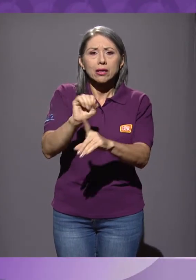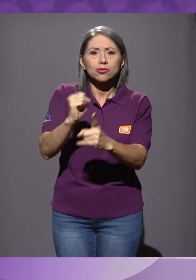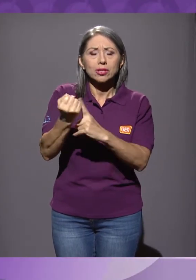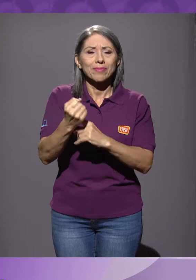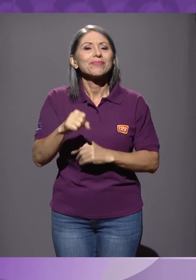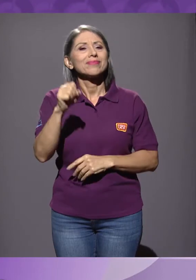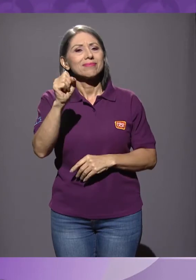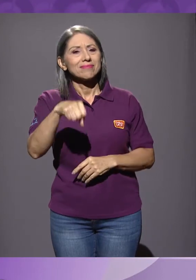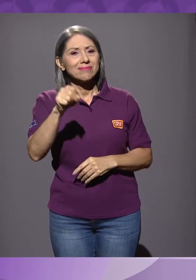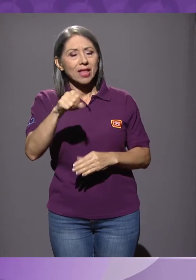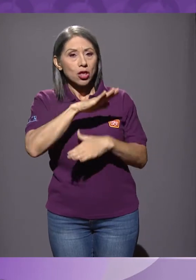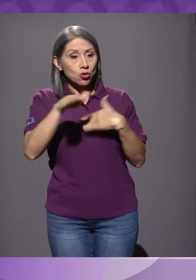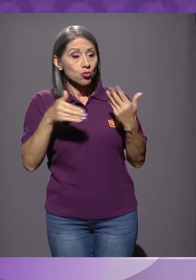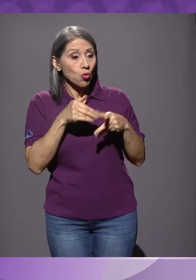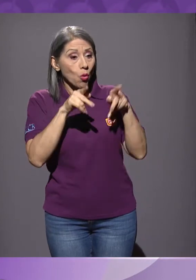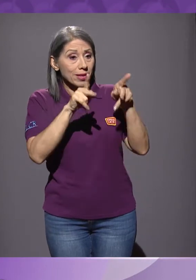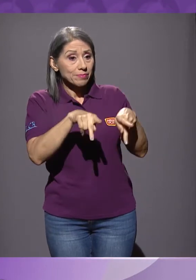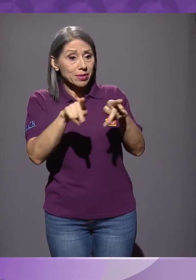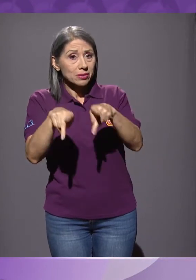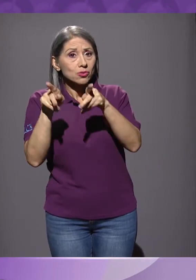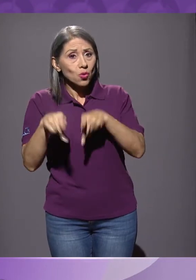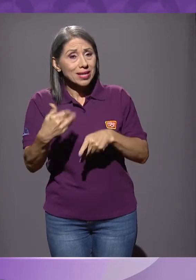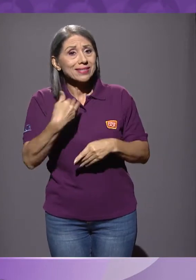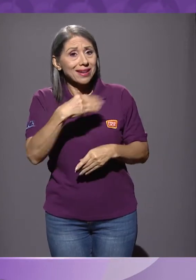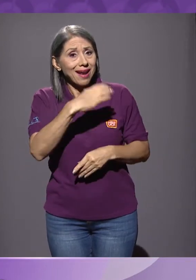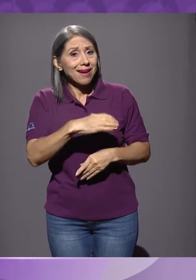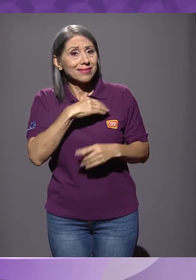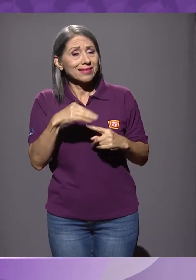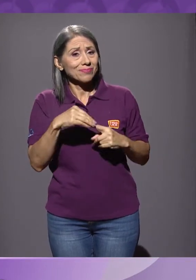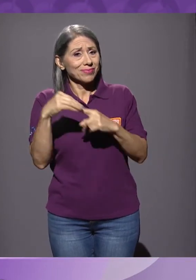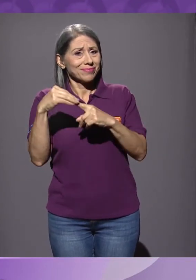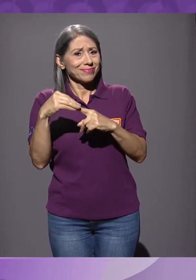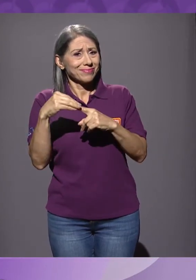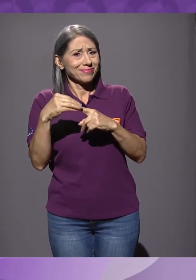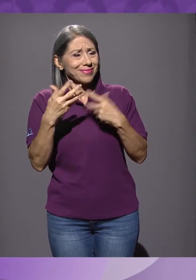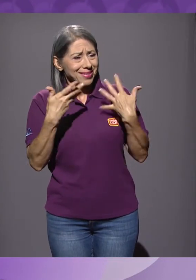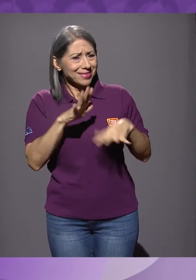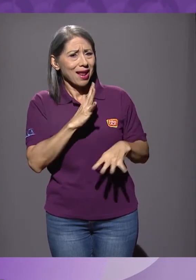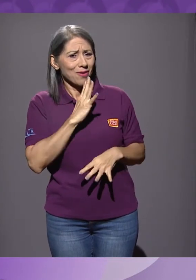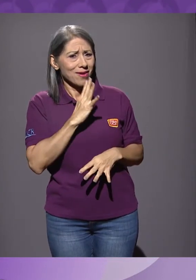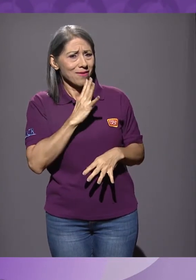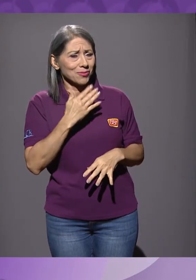todas estas poblaciones tienen particularidades, lo hablábamos también, ¿verdad?, antes de empezar